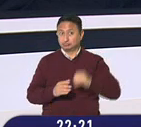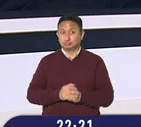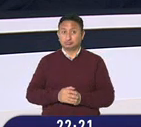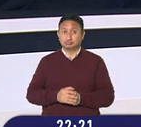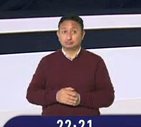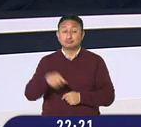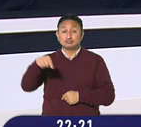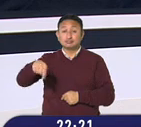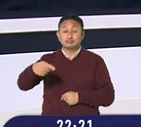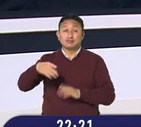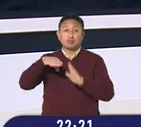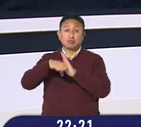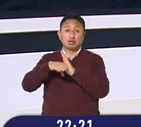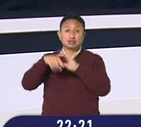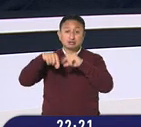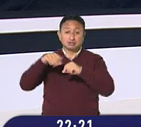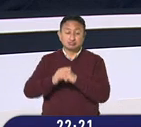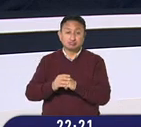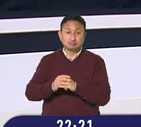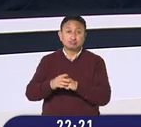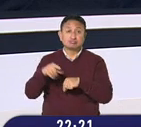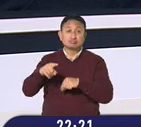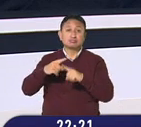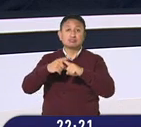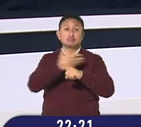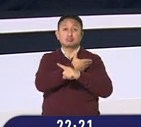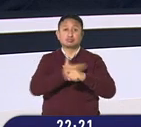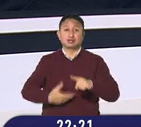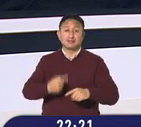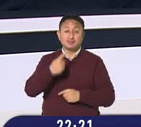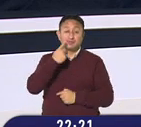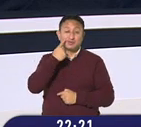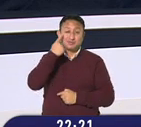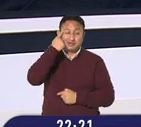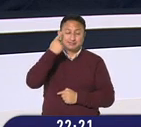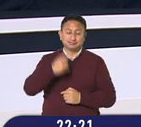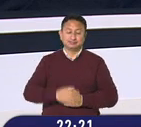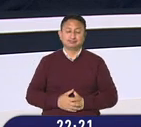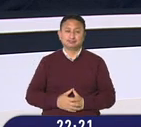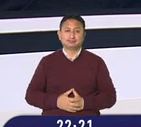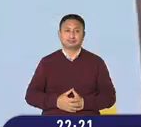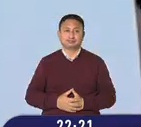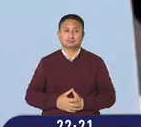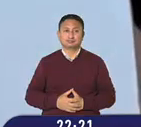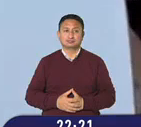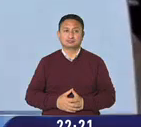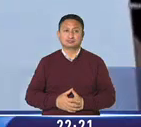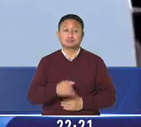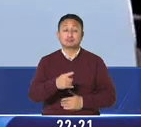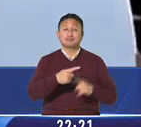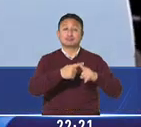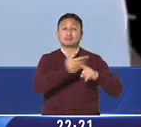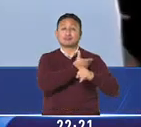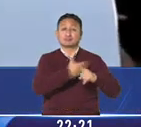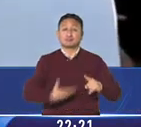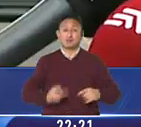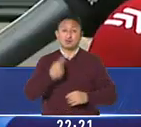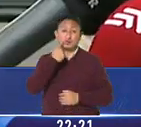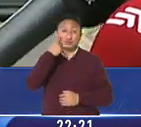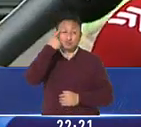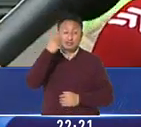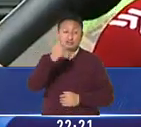Dentro de dichas cuentas consta la del expresidente Rafael Correa. El expresidente Rafael Correa y